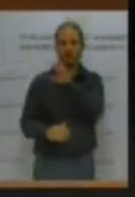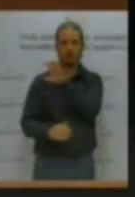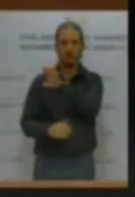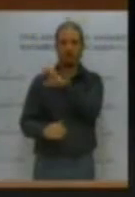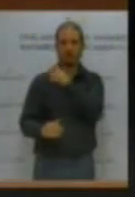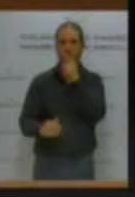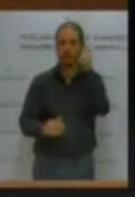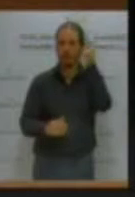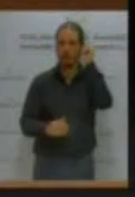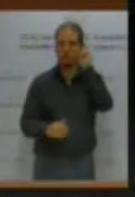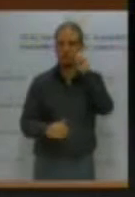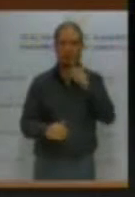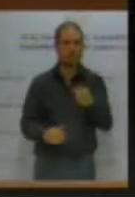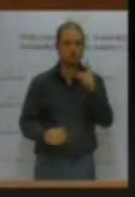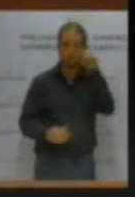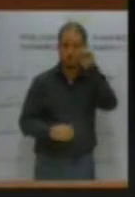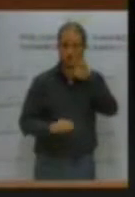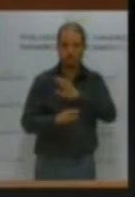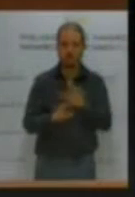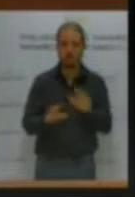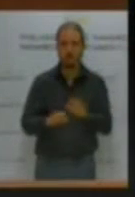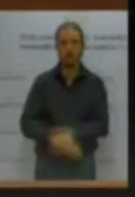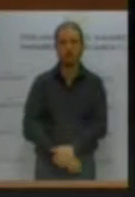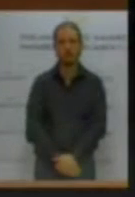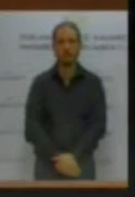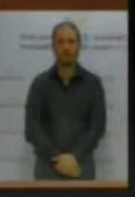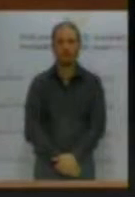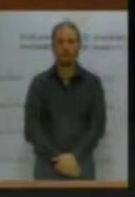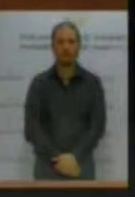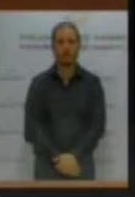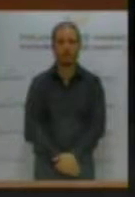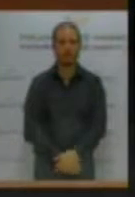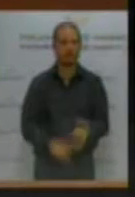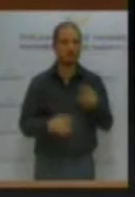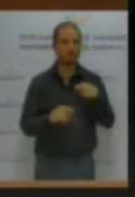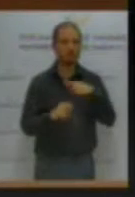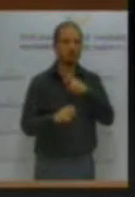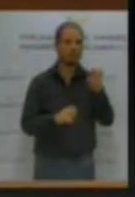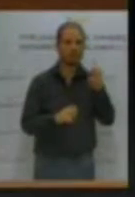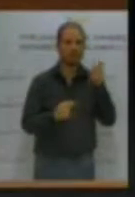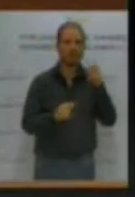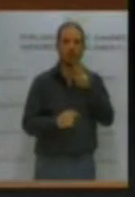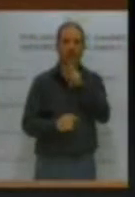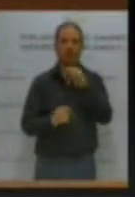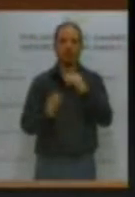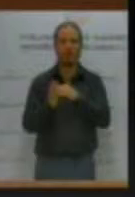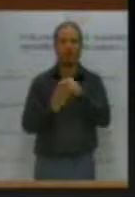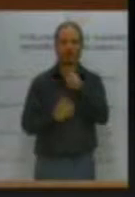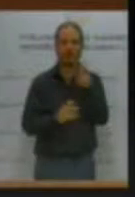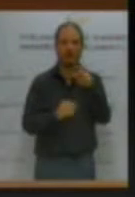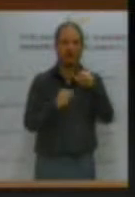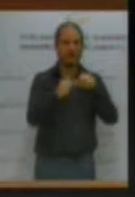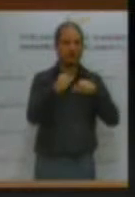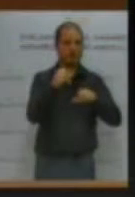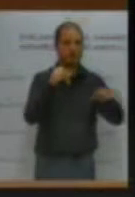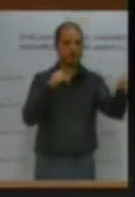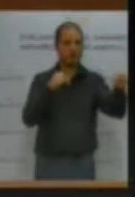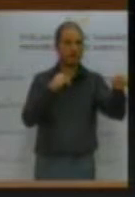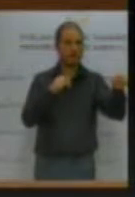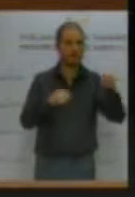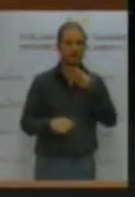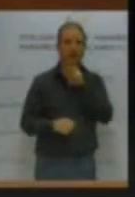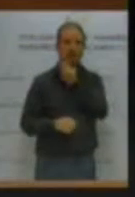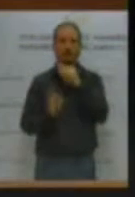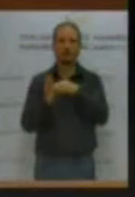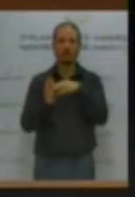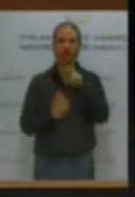Otra preocupación importante es el escenario que se nos presenta en Navarra a partir de 2022, año en el que el